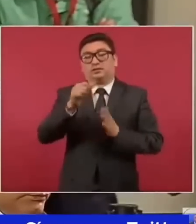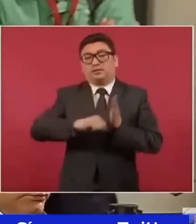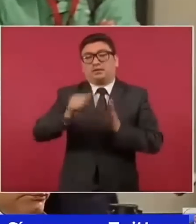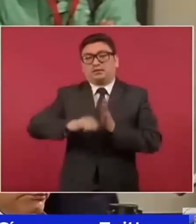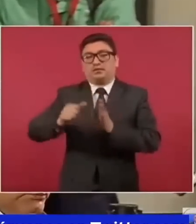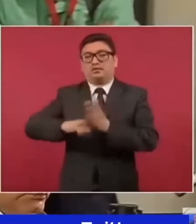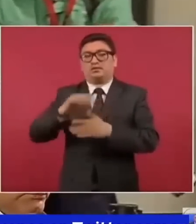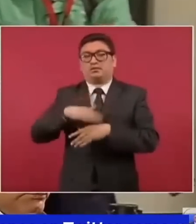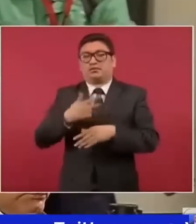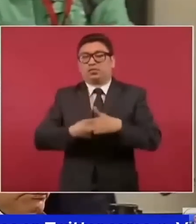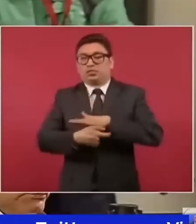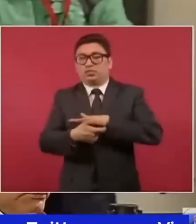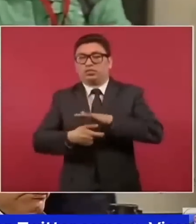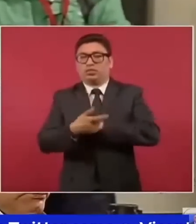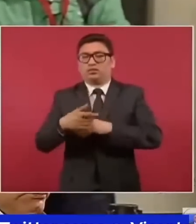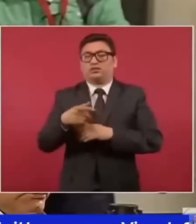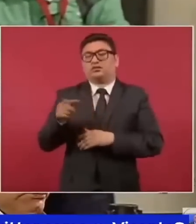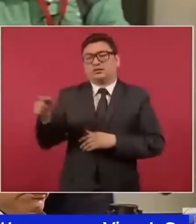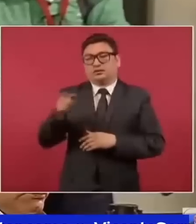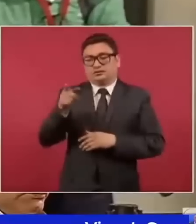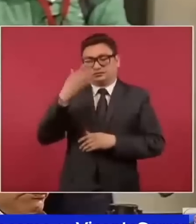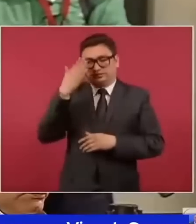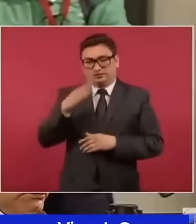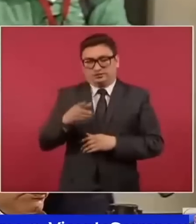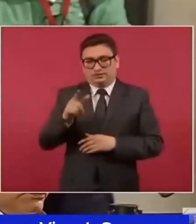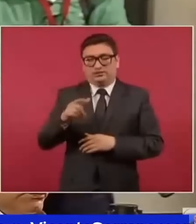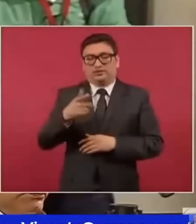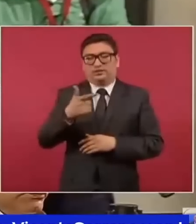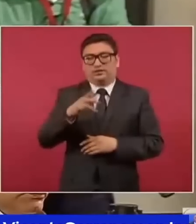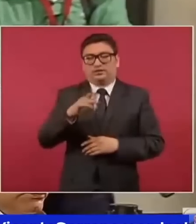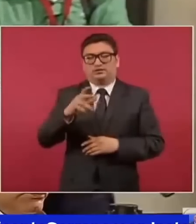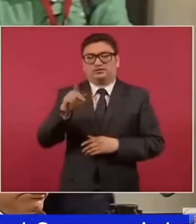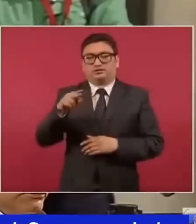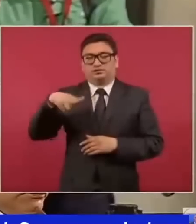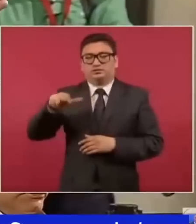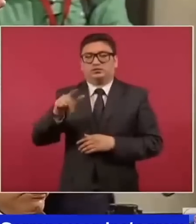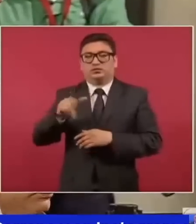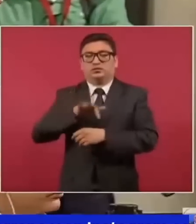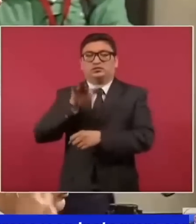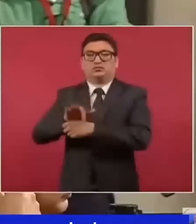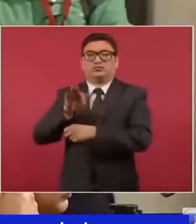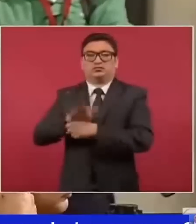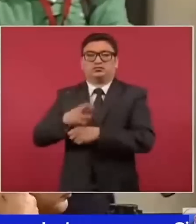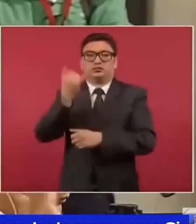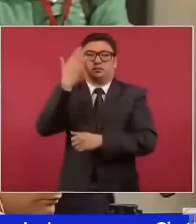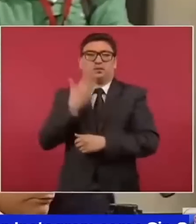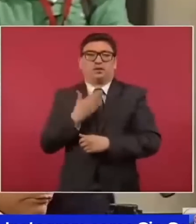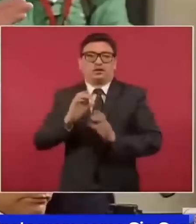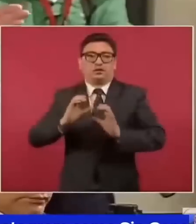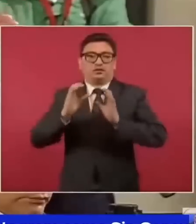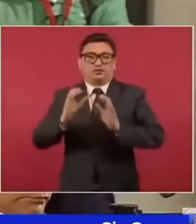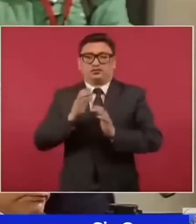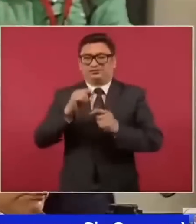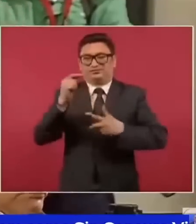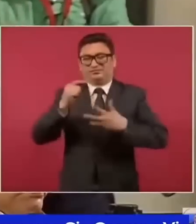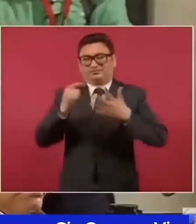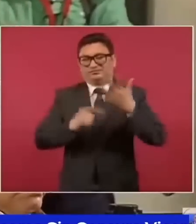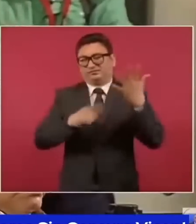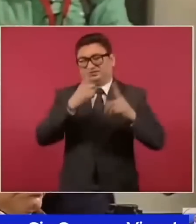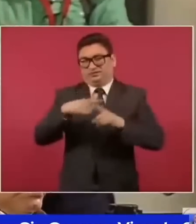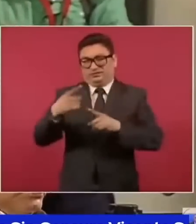de Genaro García Luna para protegerle su imagen, entre otras muchas cosas? Ahí están personajes muy